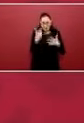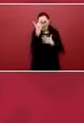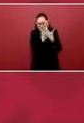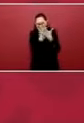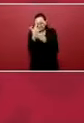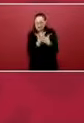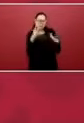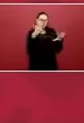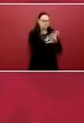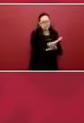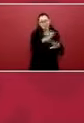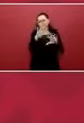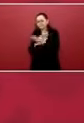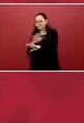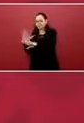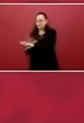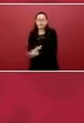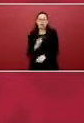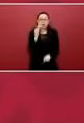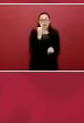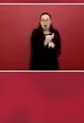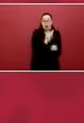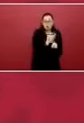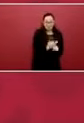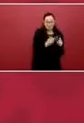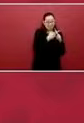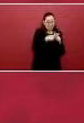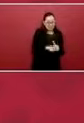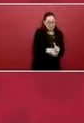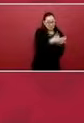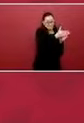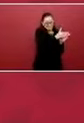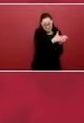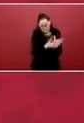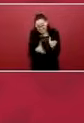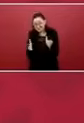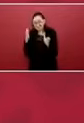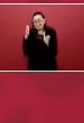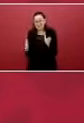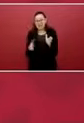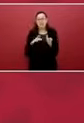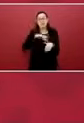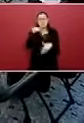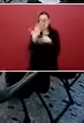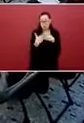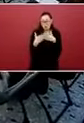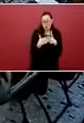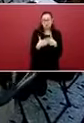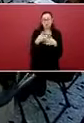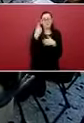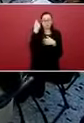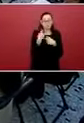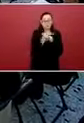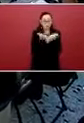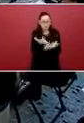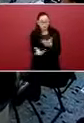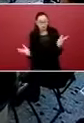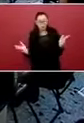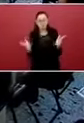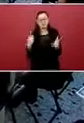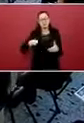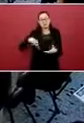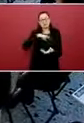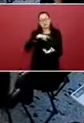pasando esta etapa del censo y de esta gran incorporación y despliegue de la pensión, en la Secretaría de Bienestar